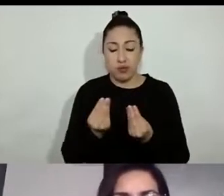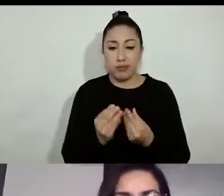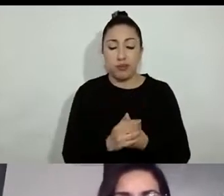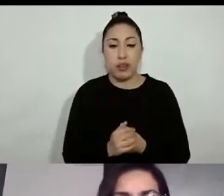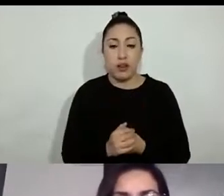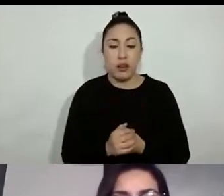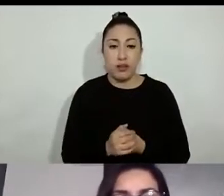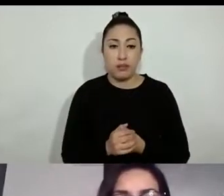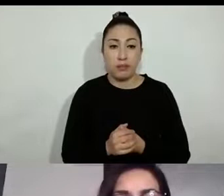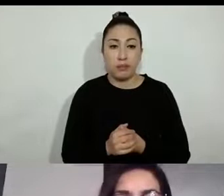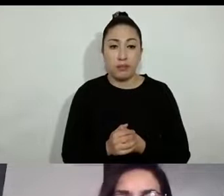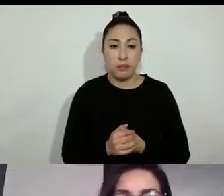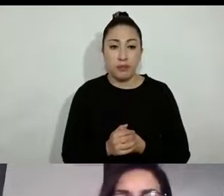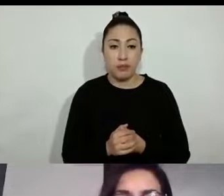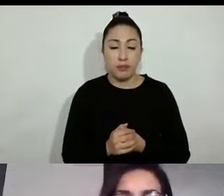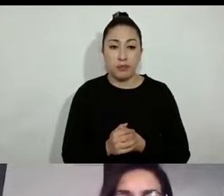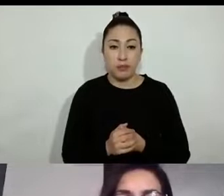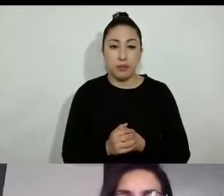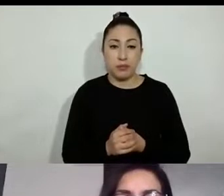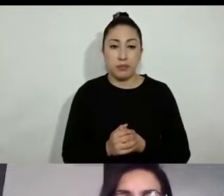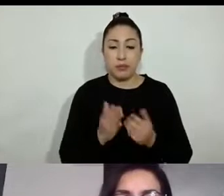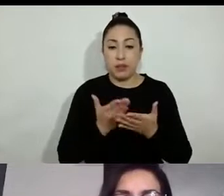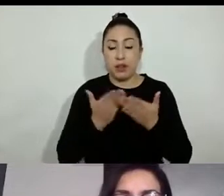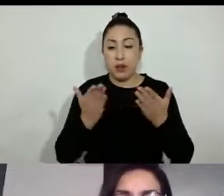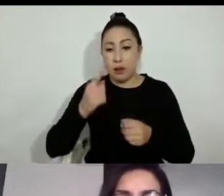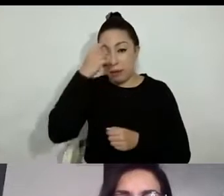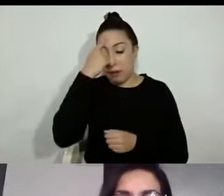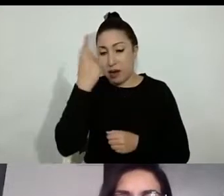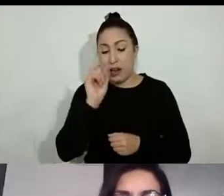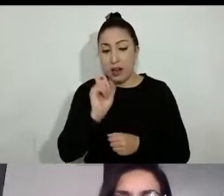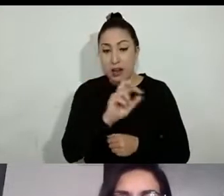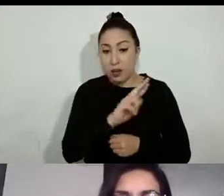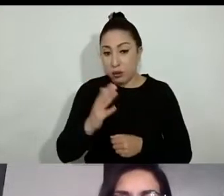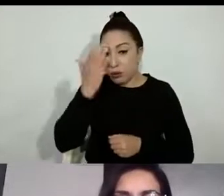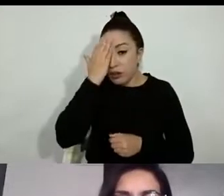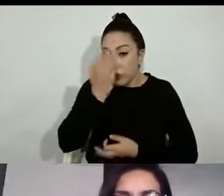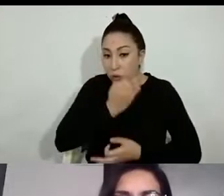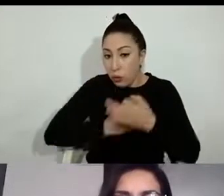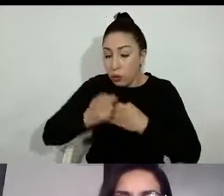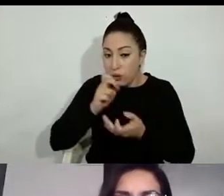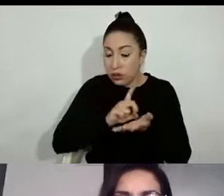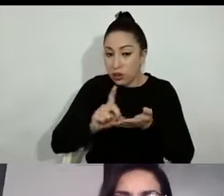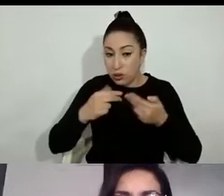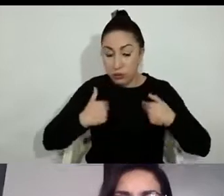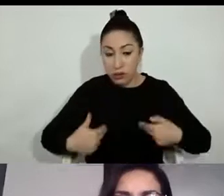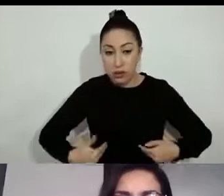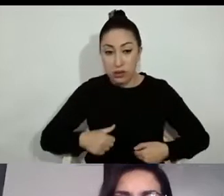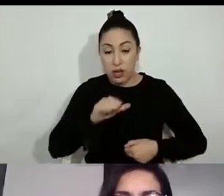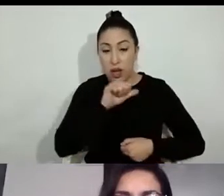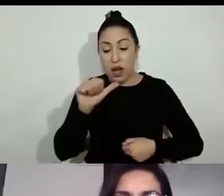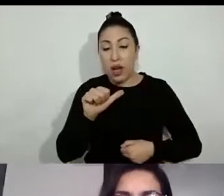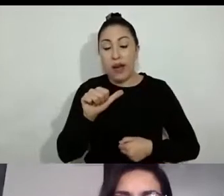papel reivindicatorio de los derechos humanos estuviera no nada más en una